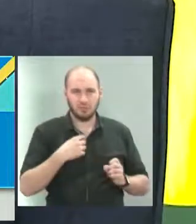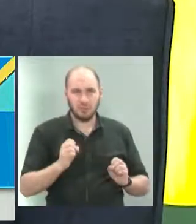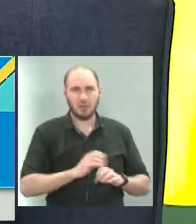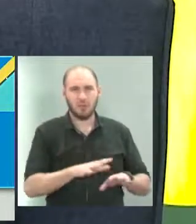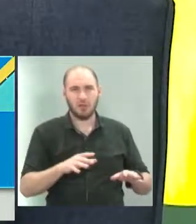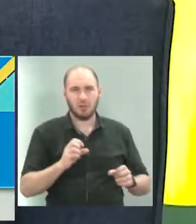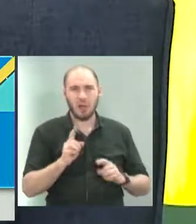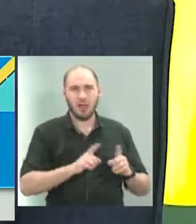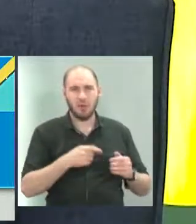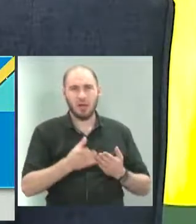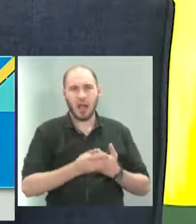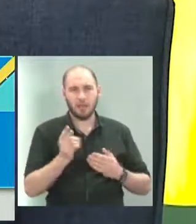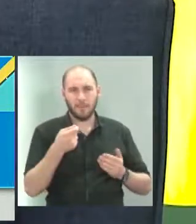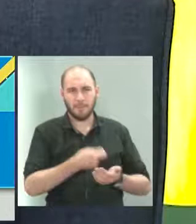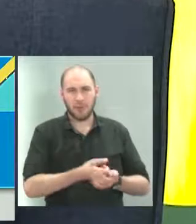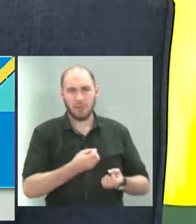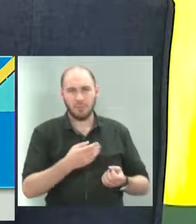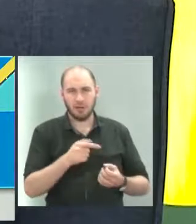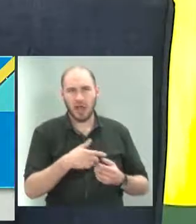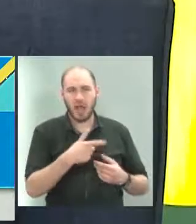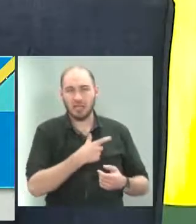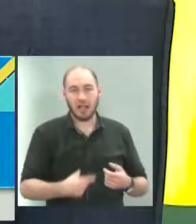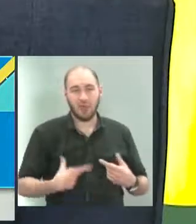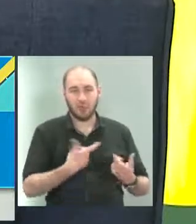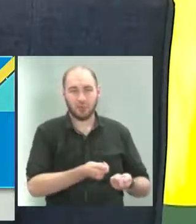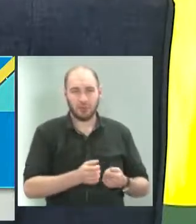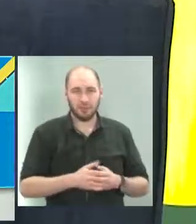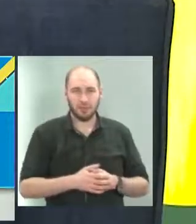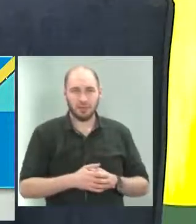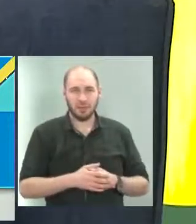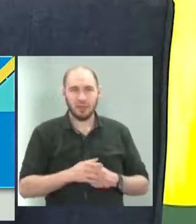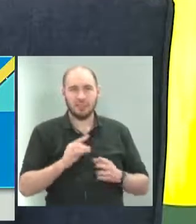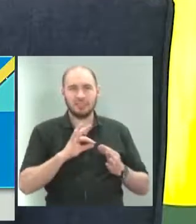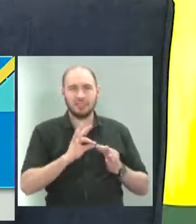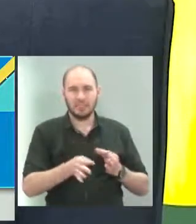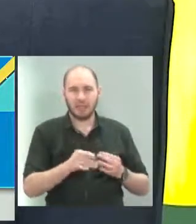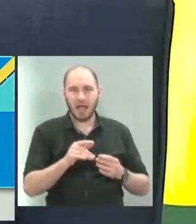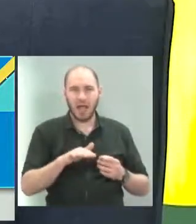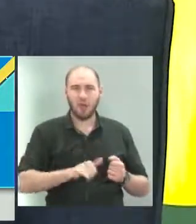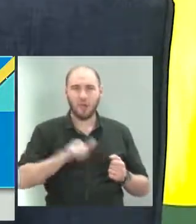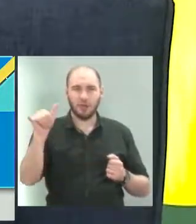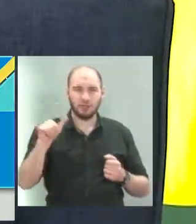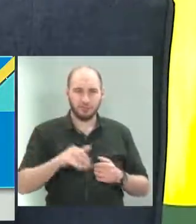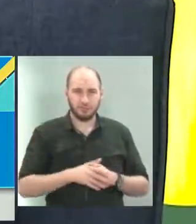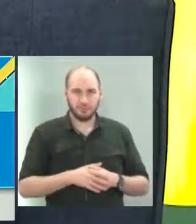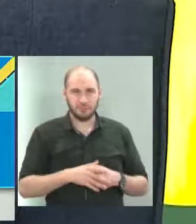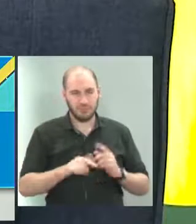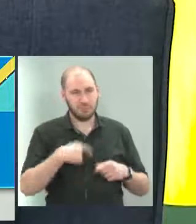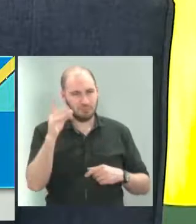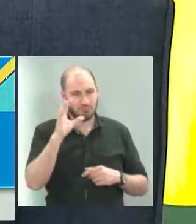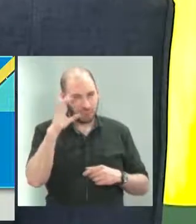porque pagaron algunos costos de la liga, porque si no lo hacían con ayuda del Estado. Uno que estaba cerca del aeropuerto. Bueno, ya me voy a